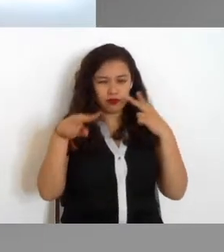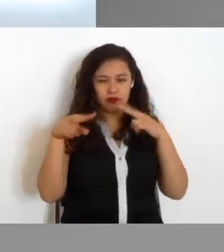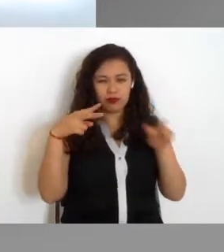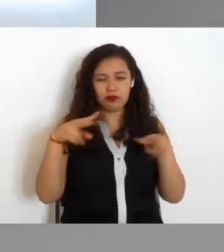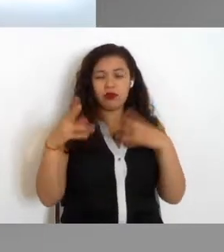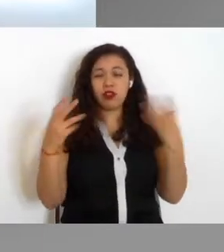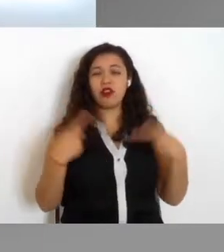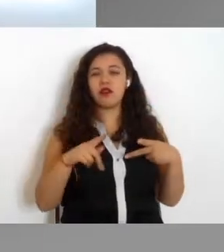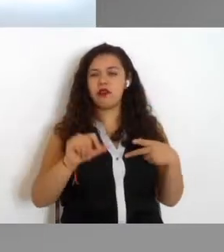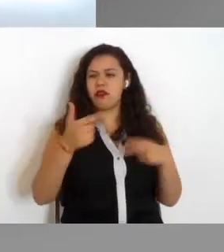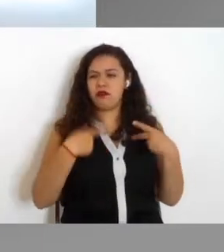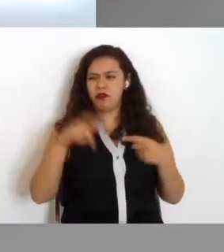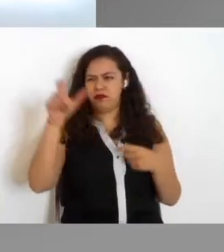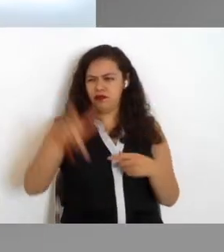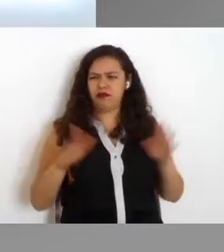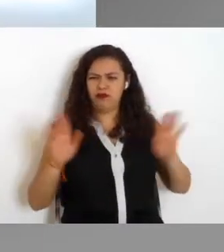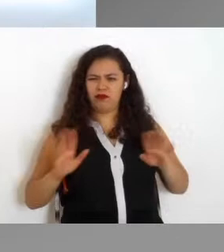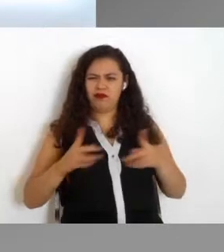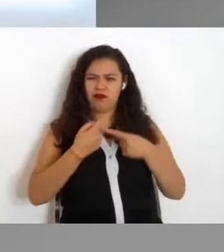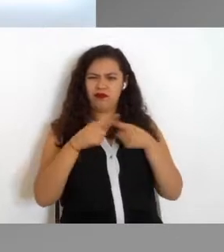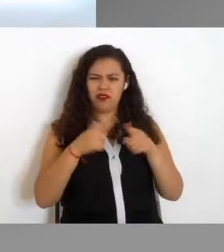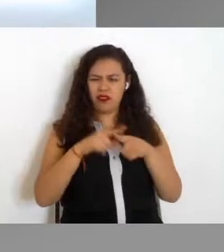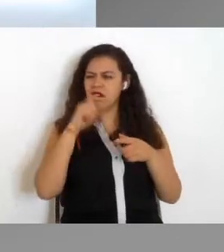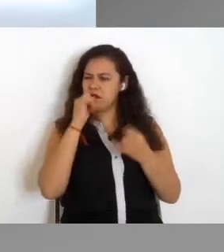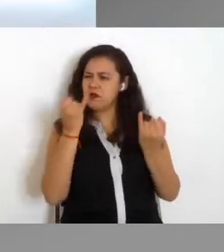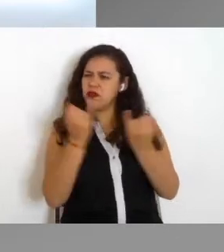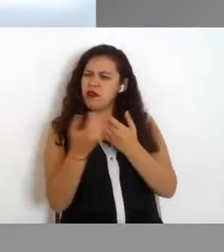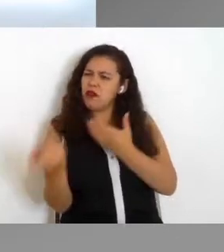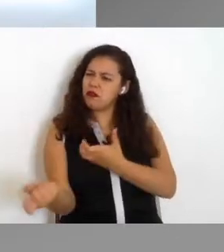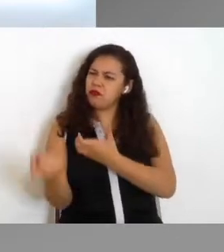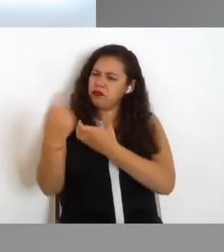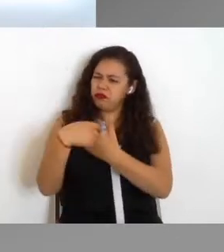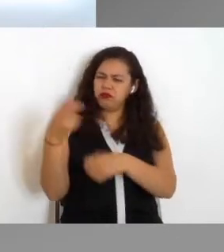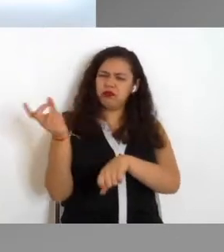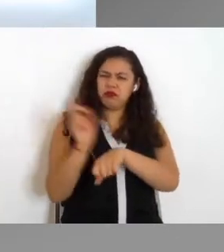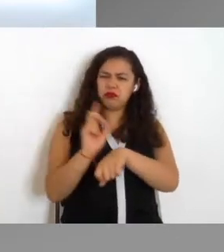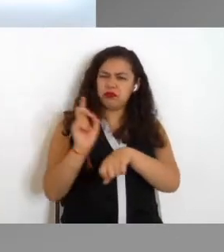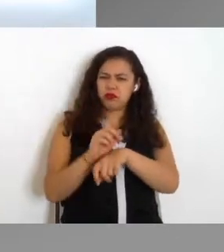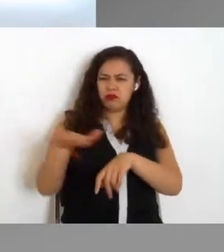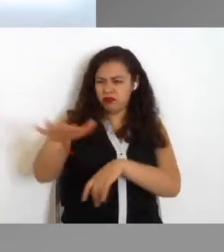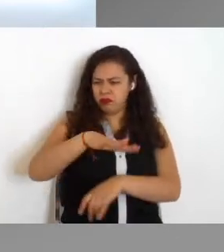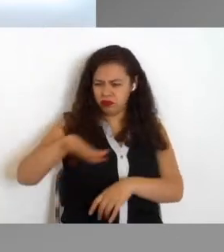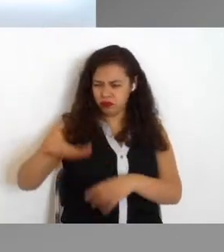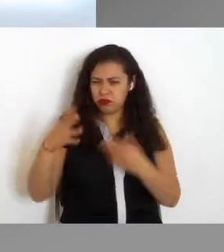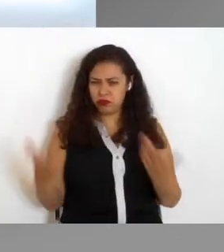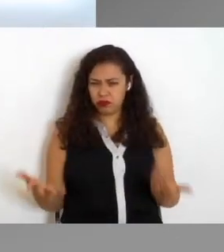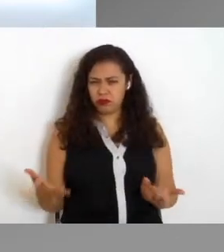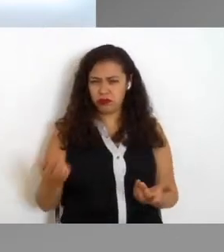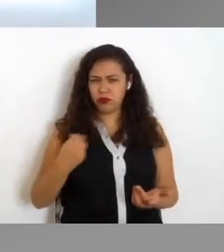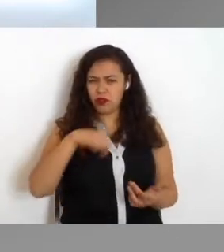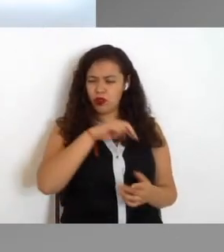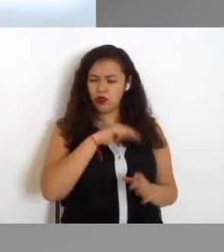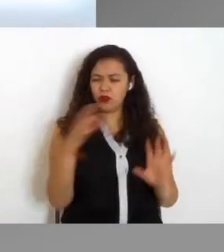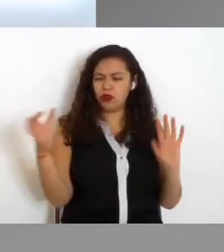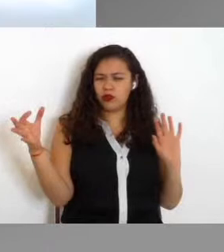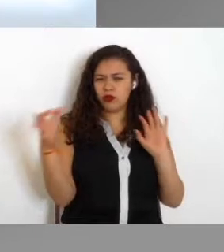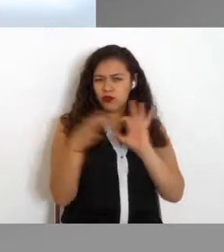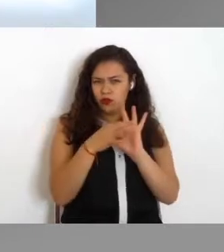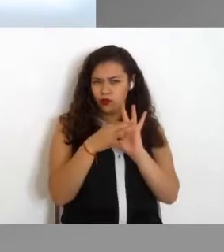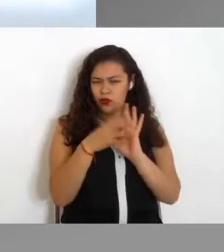diferente sea parte de nuestro paisaje social cotidiano y del nosotros y del